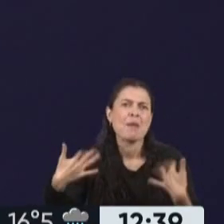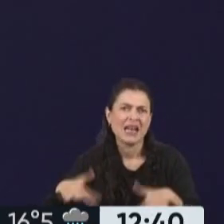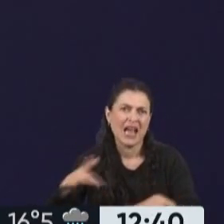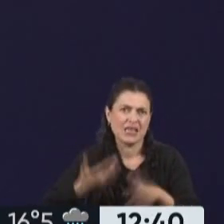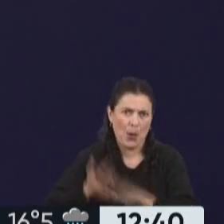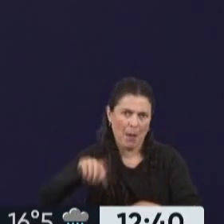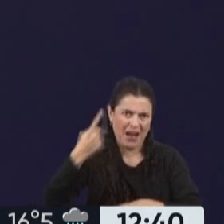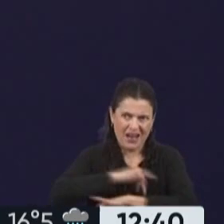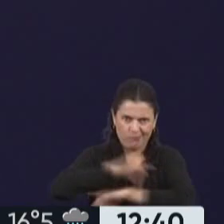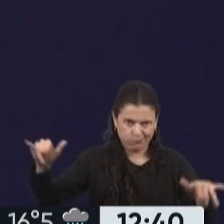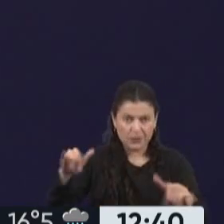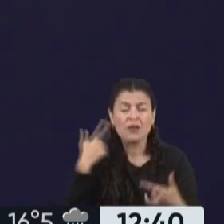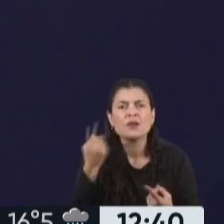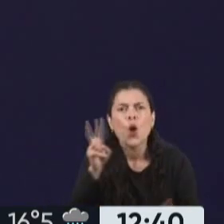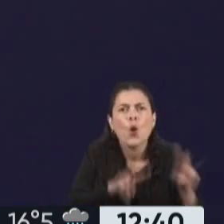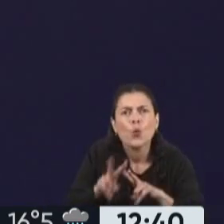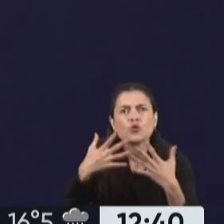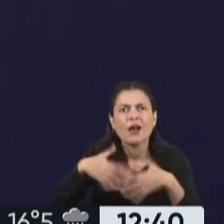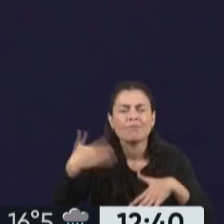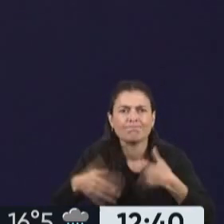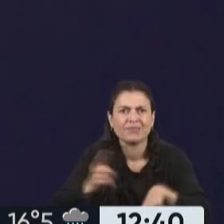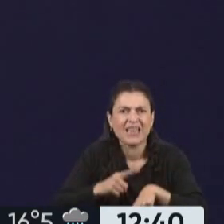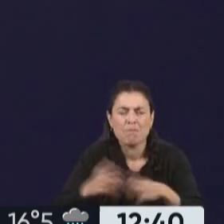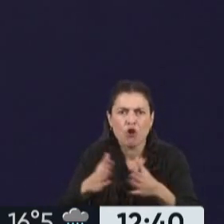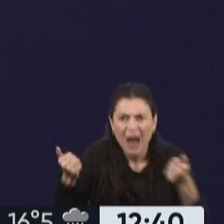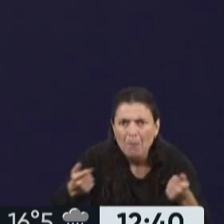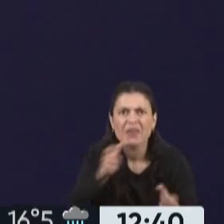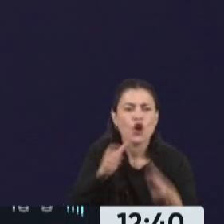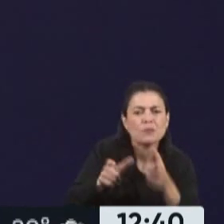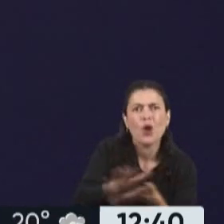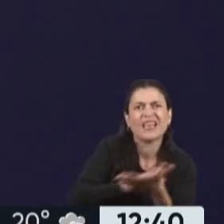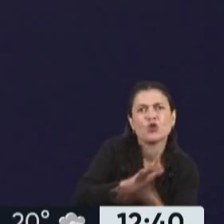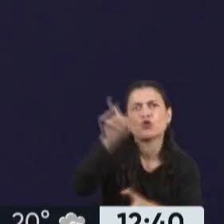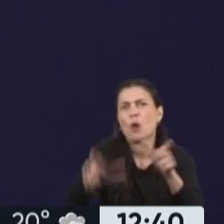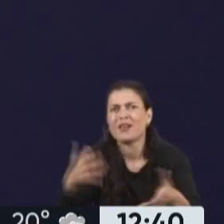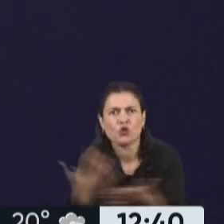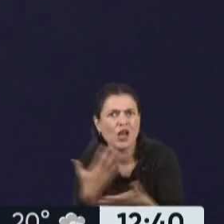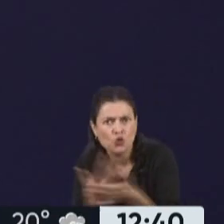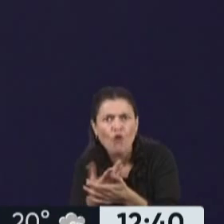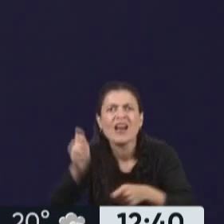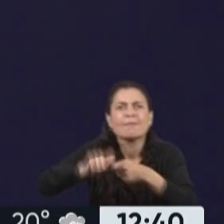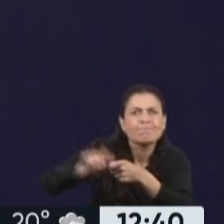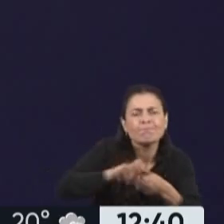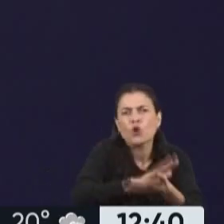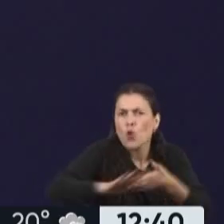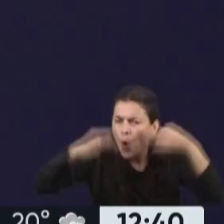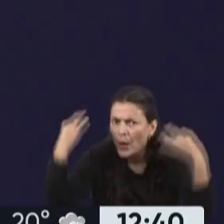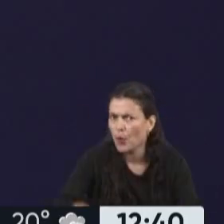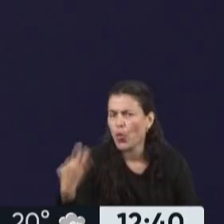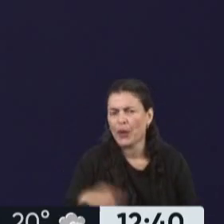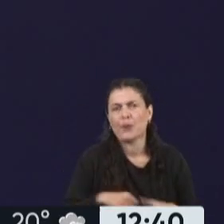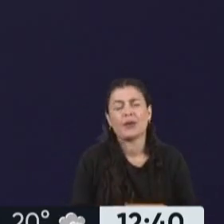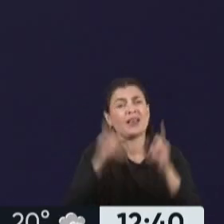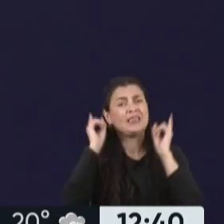de acelerar los procesos de reparación y dar una respuesta rápida, ante tamaña tragedia. A su